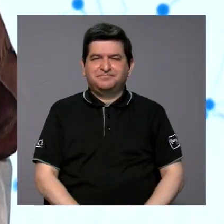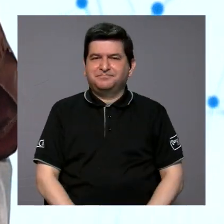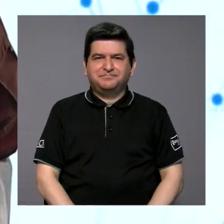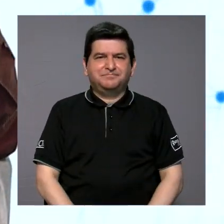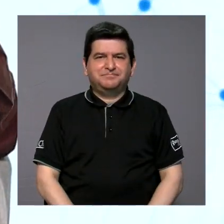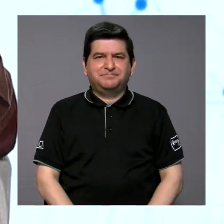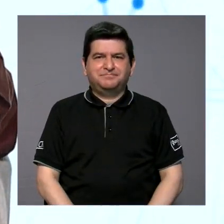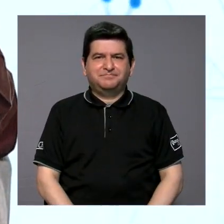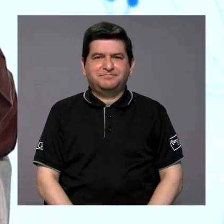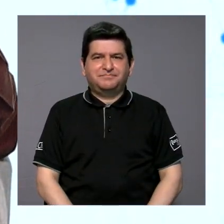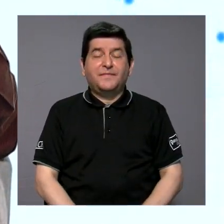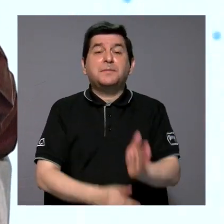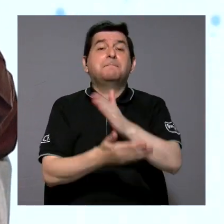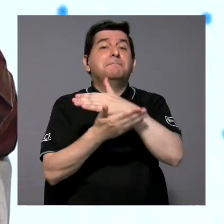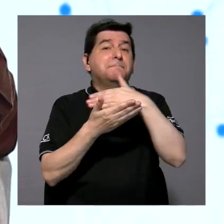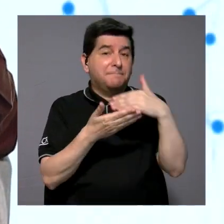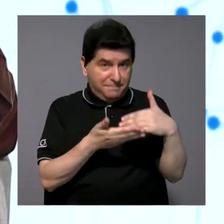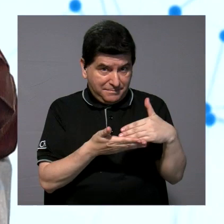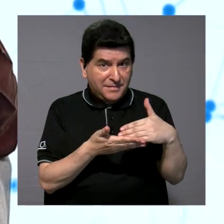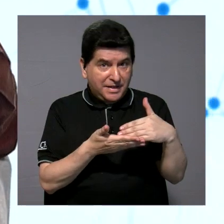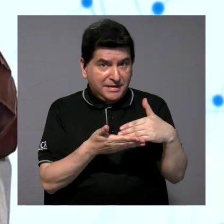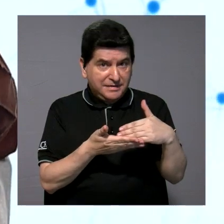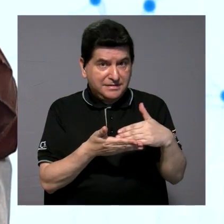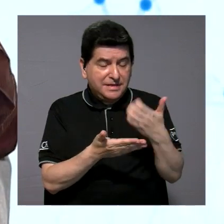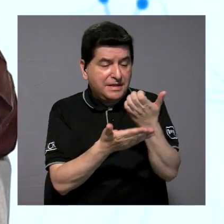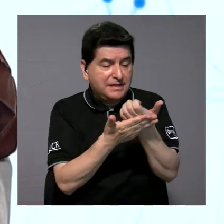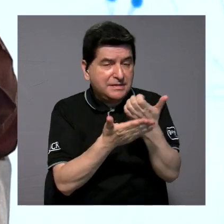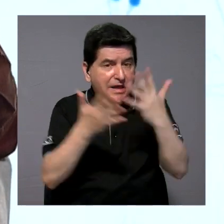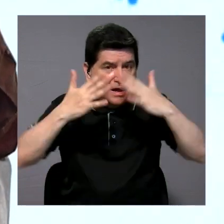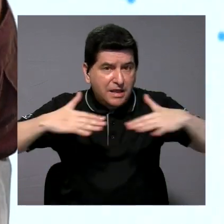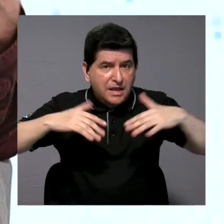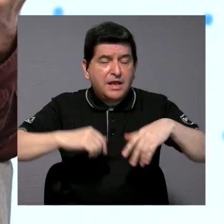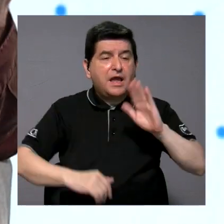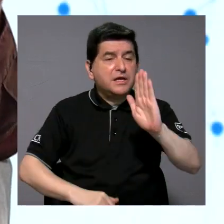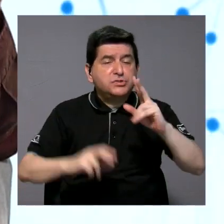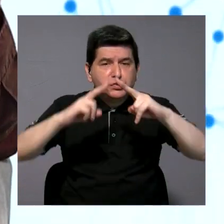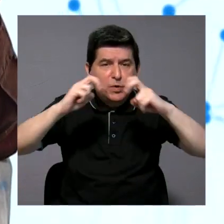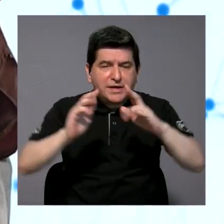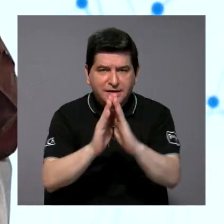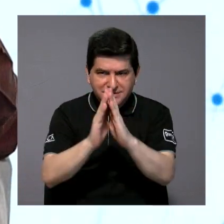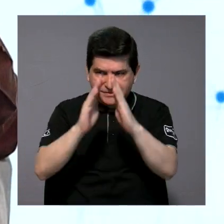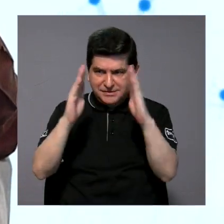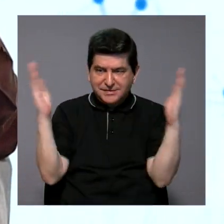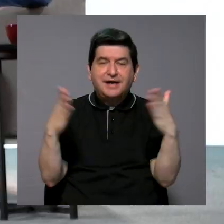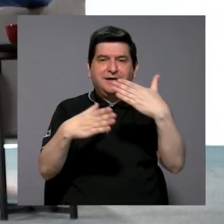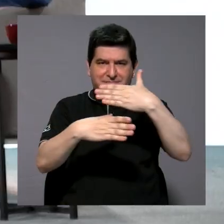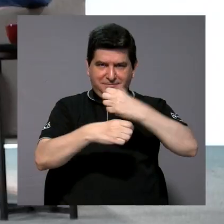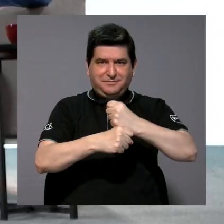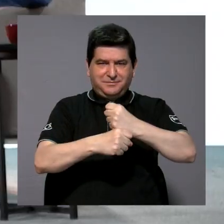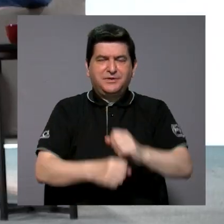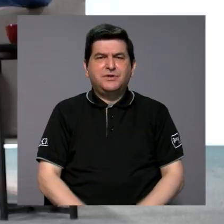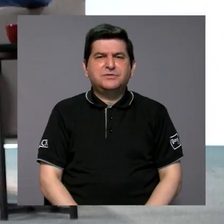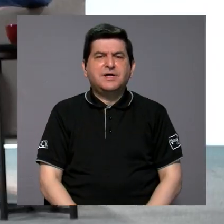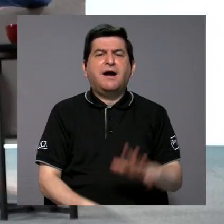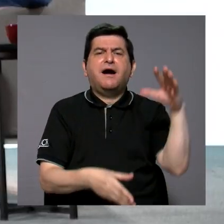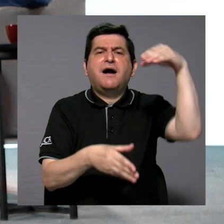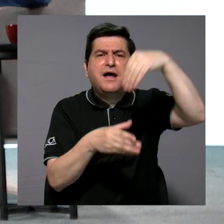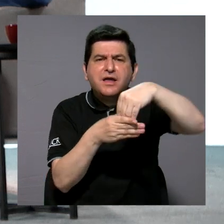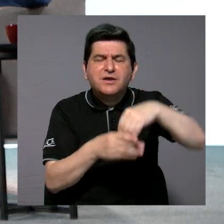Entonces, como parte de la economía ambiental o el análisis ampliado que queremos hacer, queremos